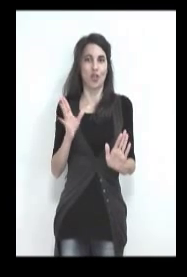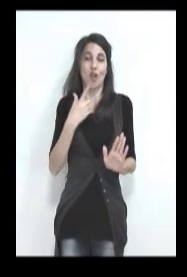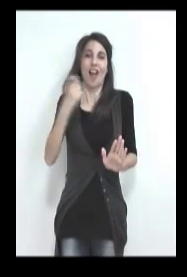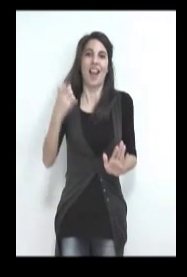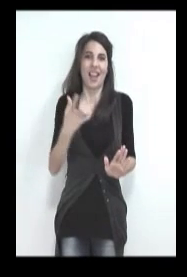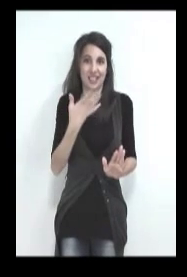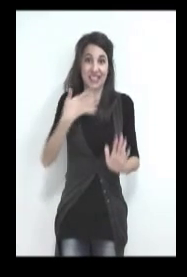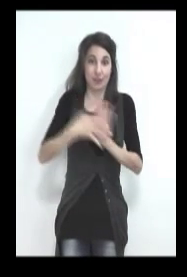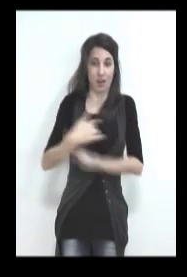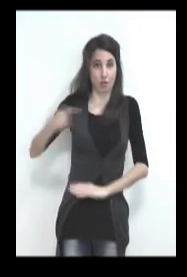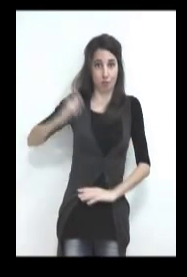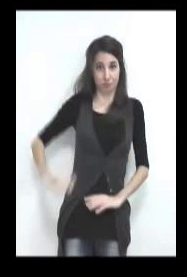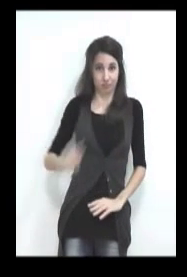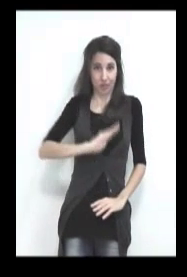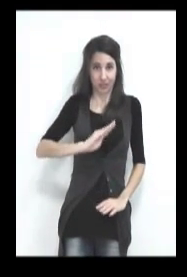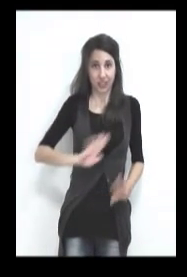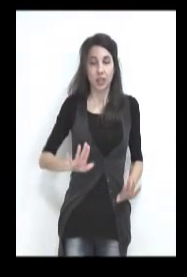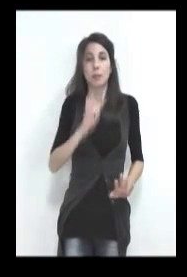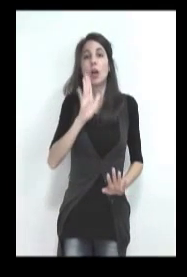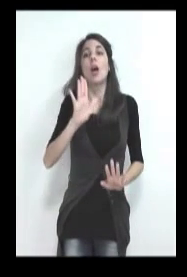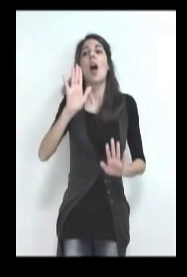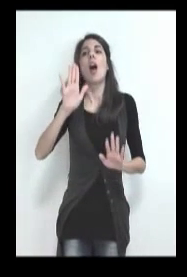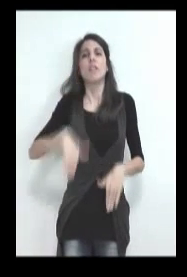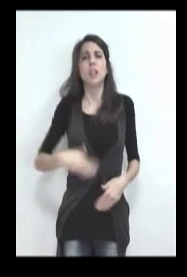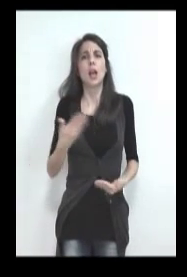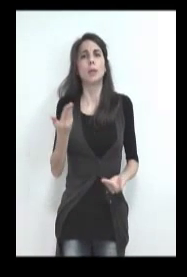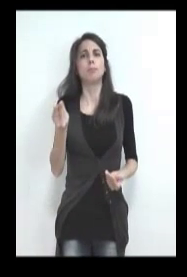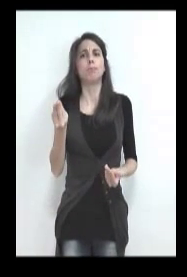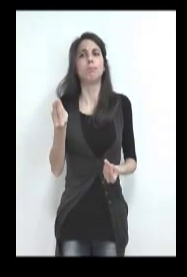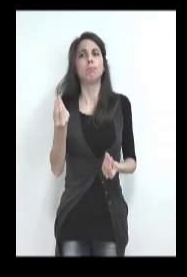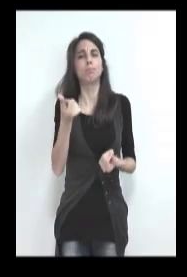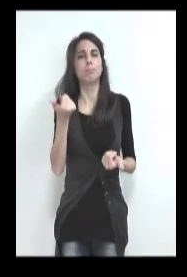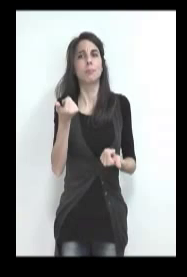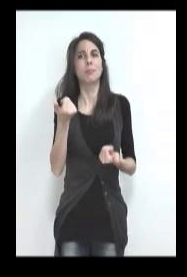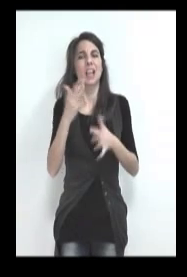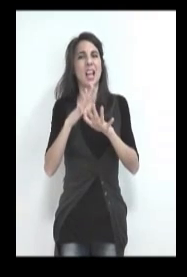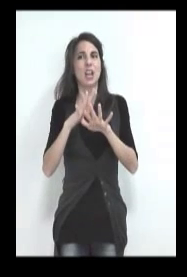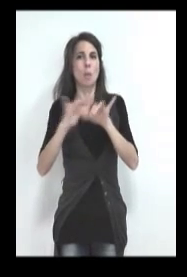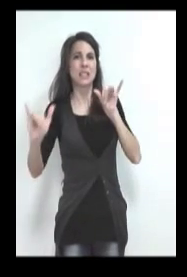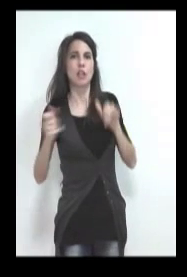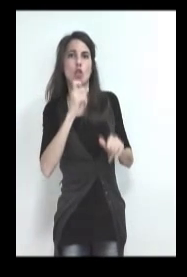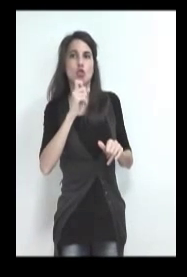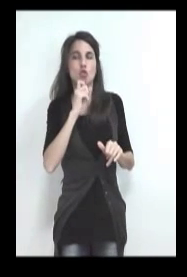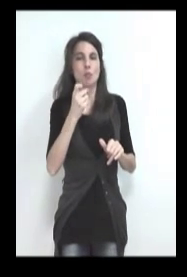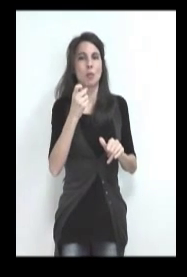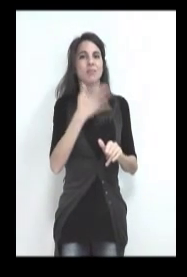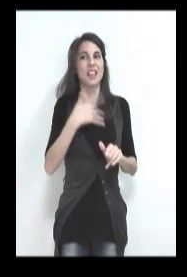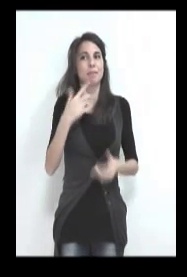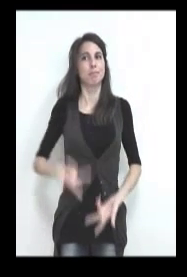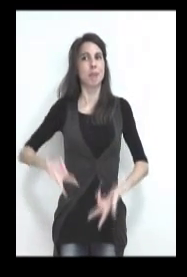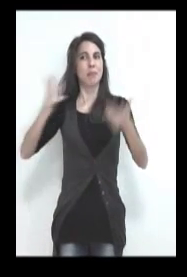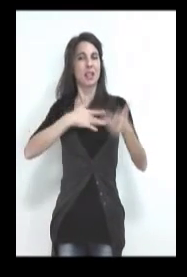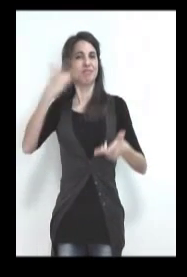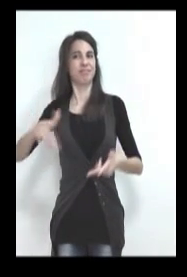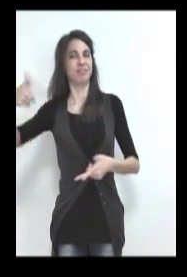una contraprestación a cambio de una pérdida, permitidme que lo diga así, o una entrega de información, o permitir o que se permita